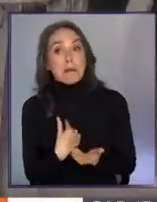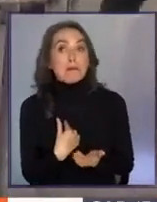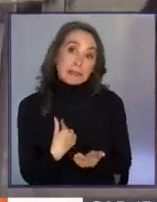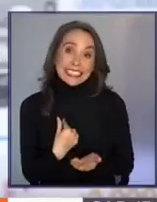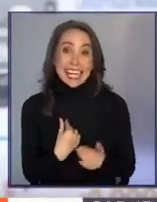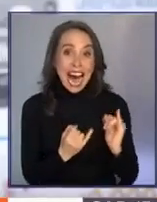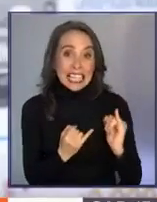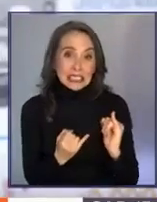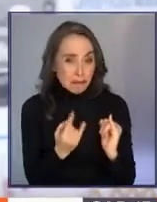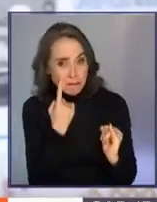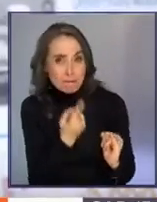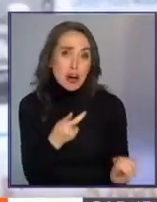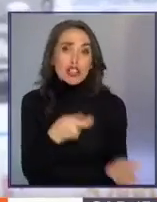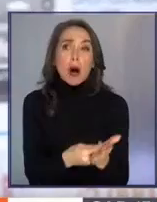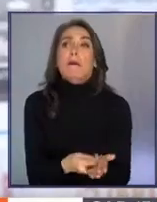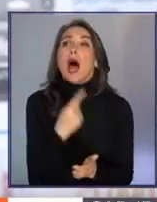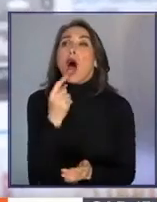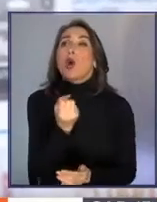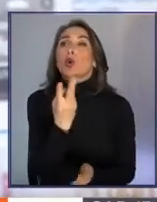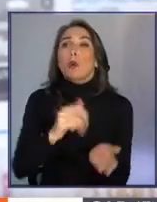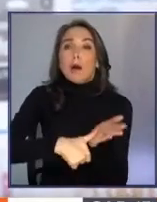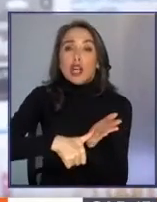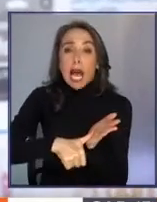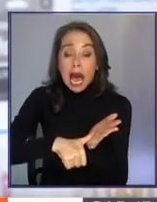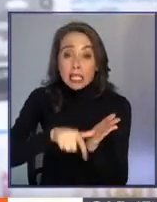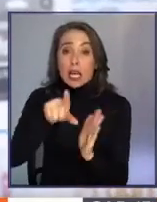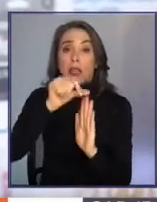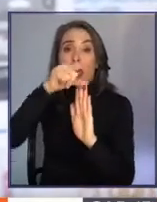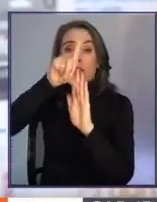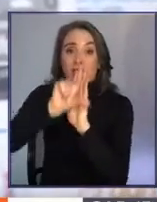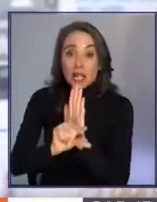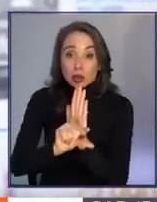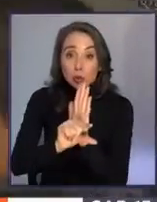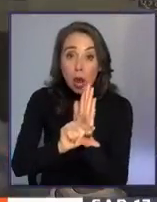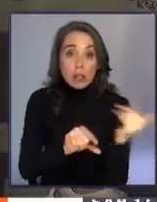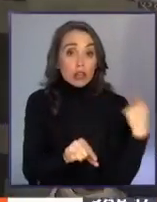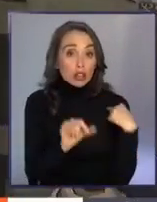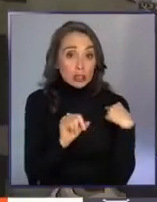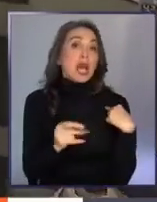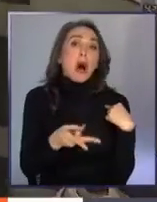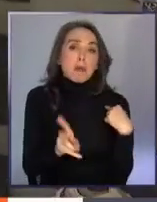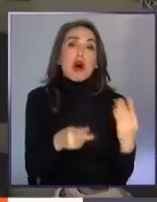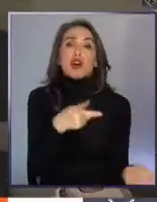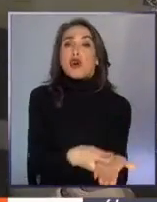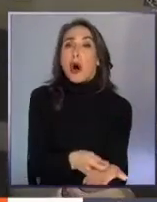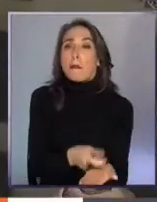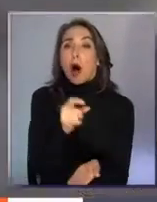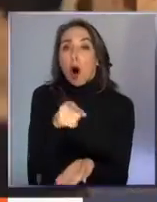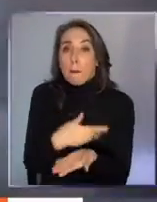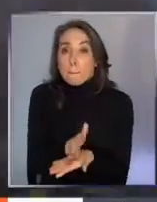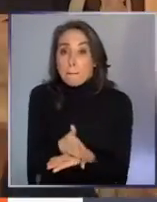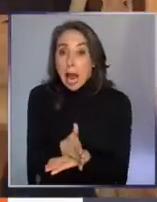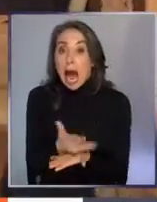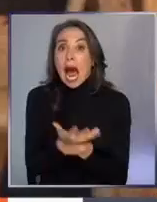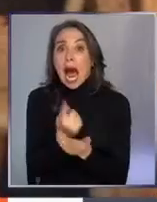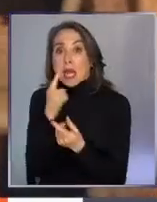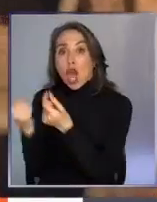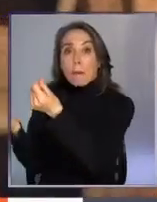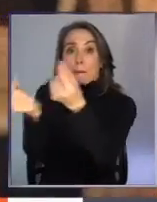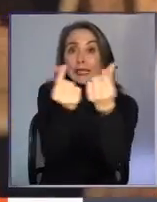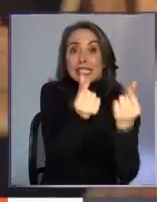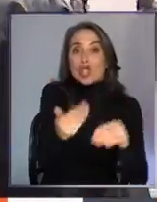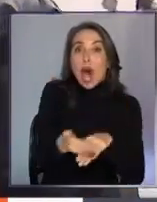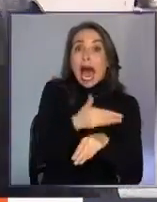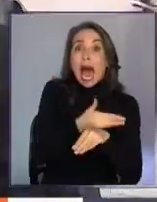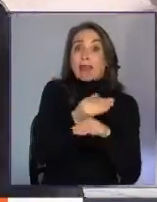sí, la compro. Soy mi Ruth. Y si tiene descuento lo que estoy comprando, bueno, sale. También, si se planifica, hay formas de cotizar antes de salir